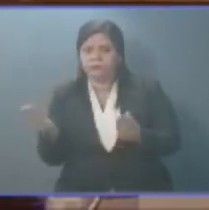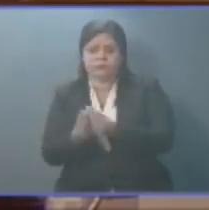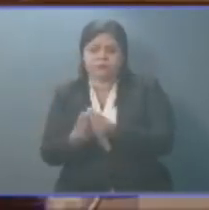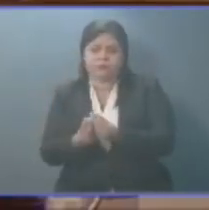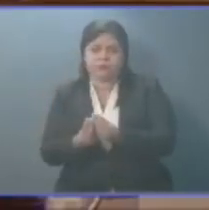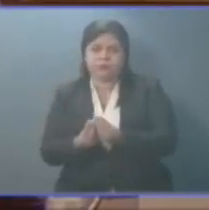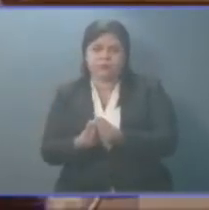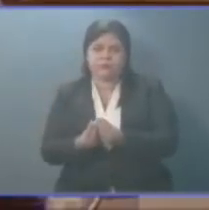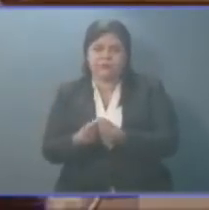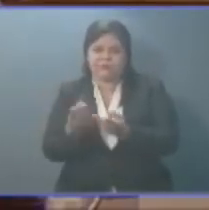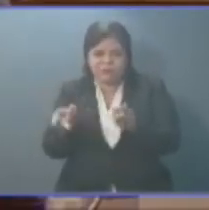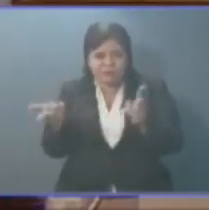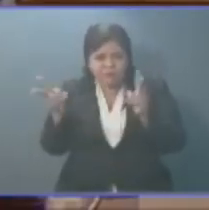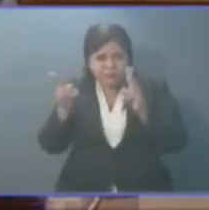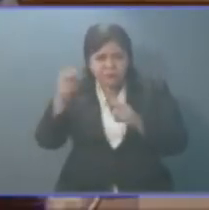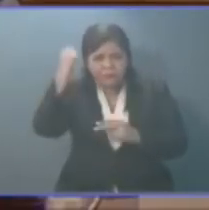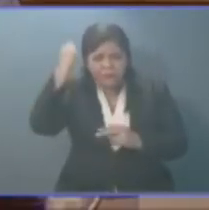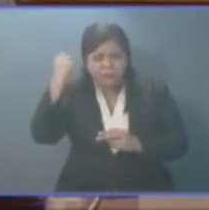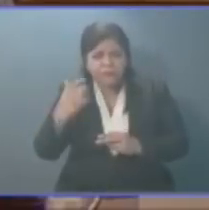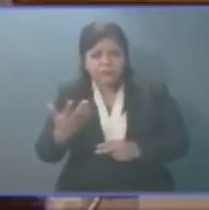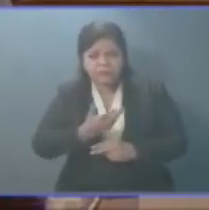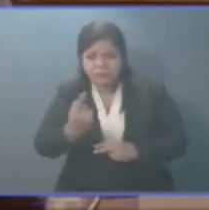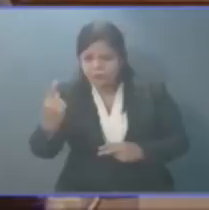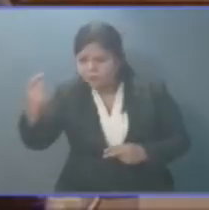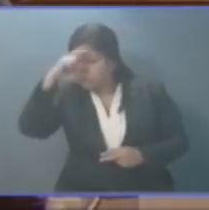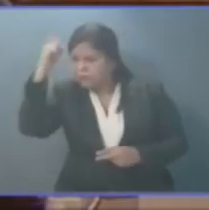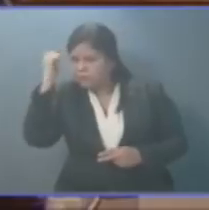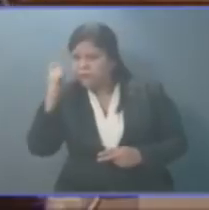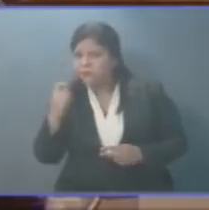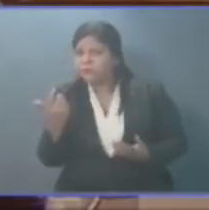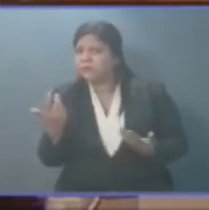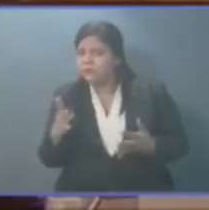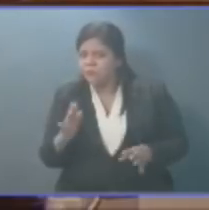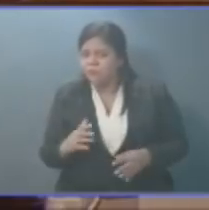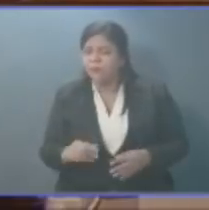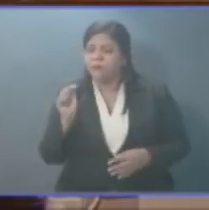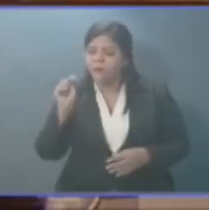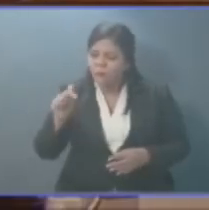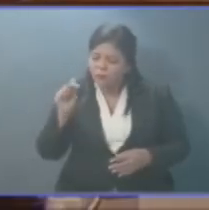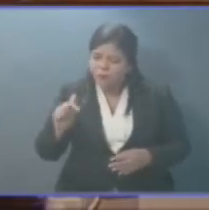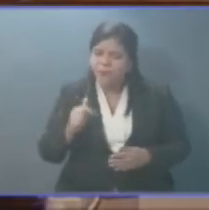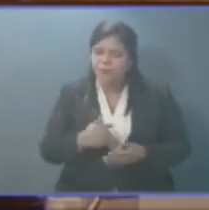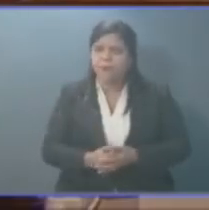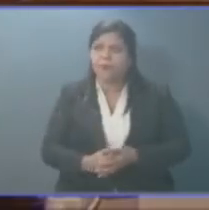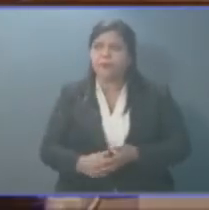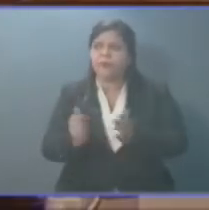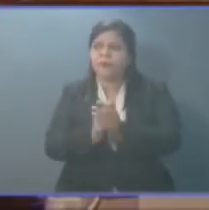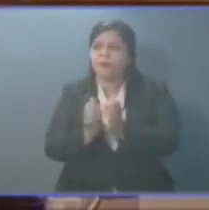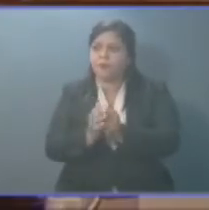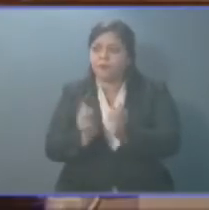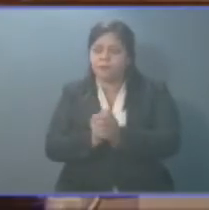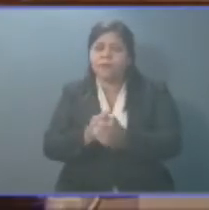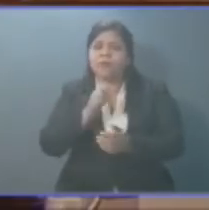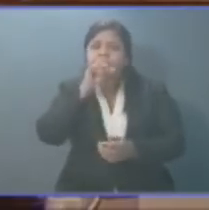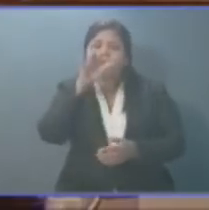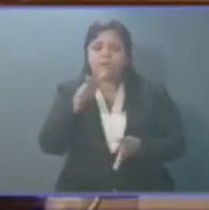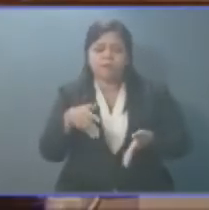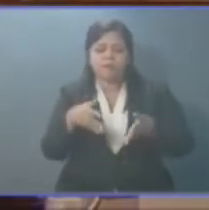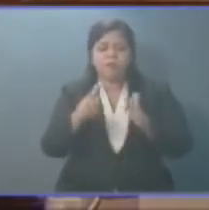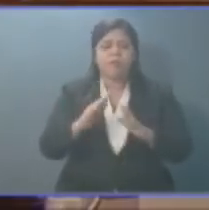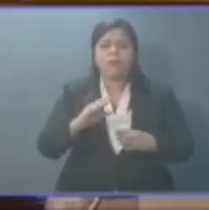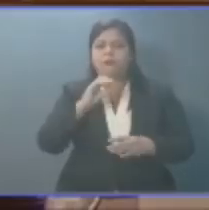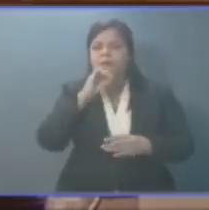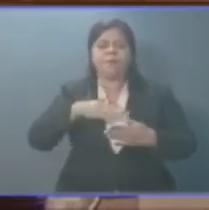a la clase trabajadora. Esa es la historia que nos hemos encontrado. Esos han sido los baluartes y los que han dicho en las calles